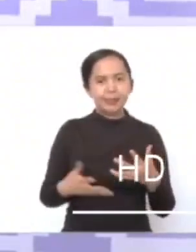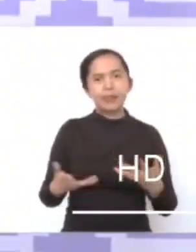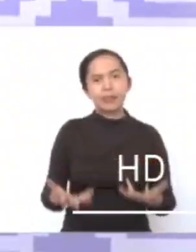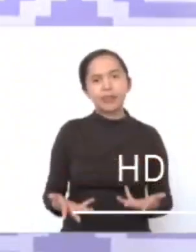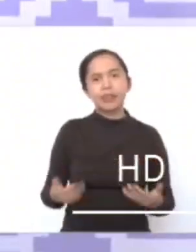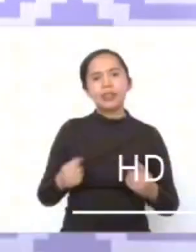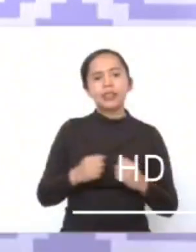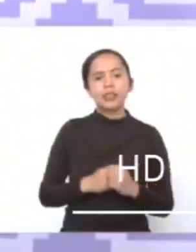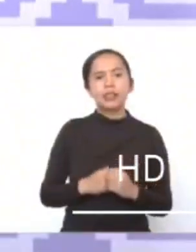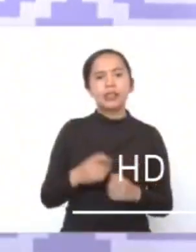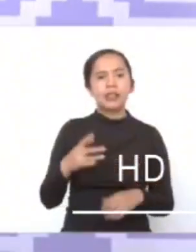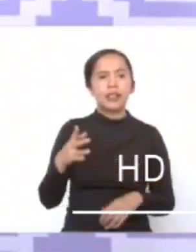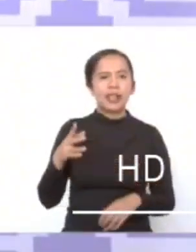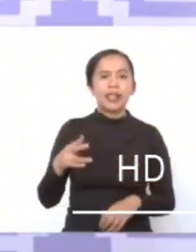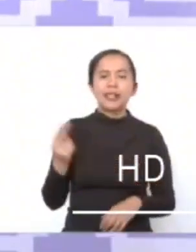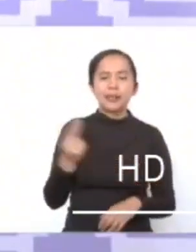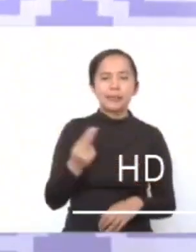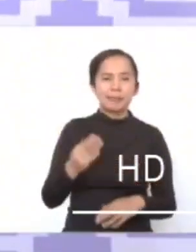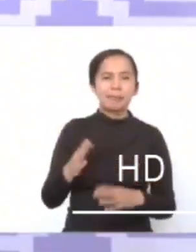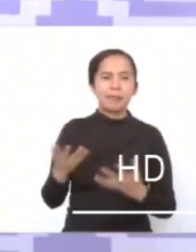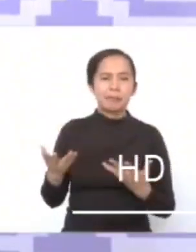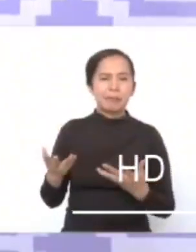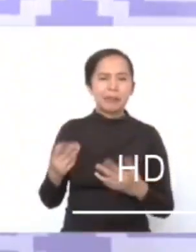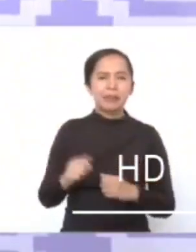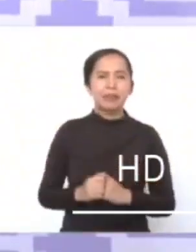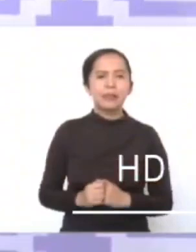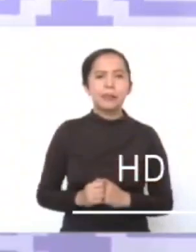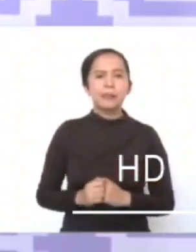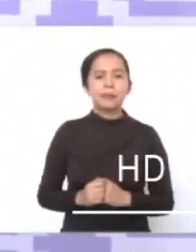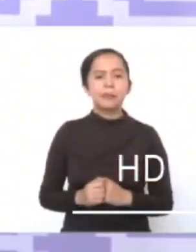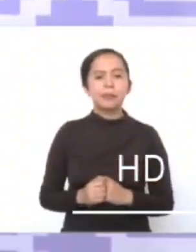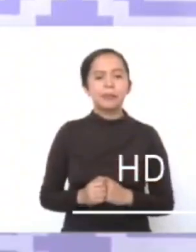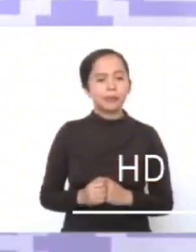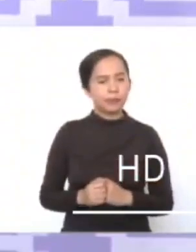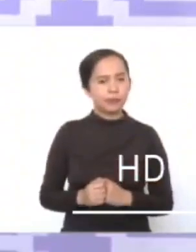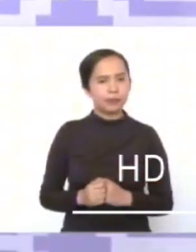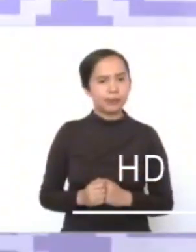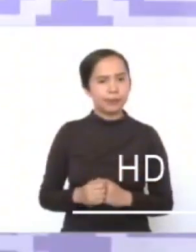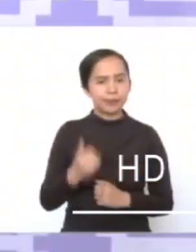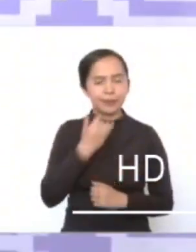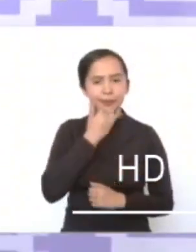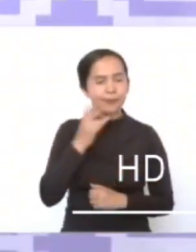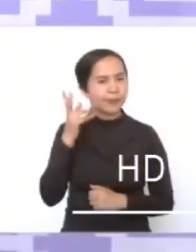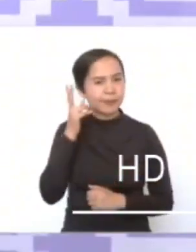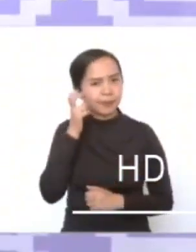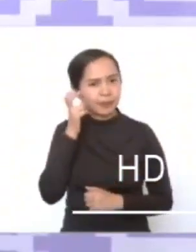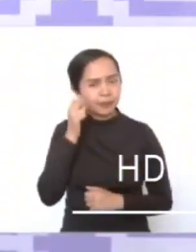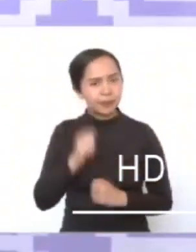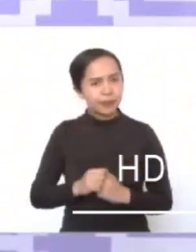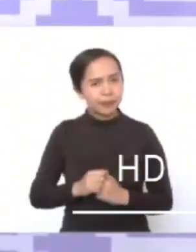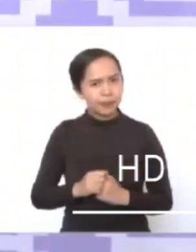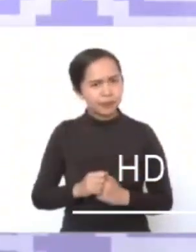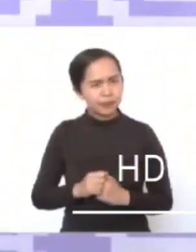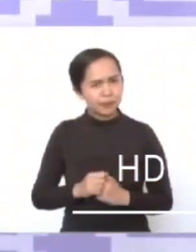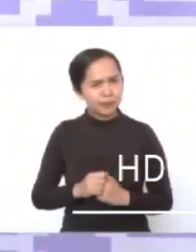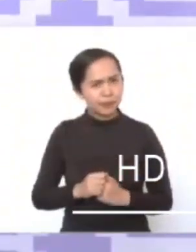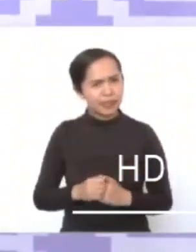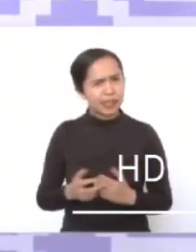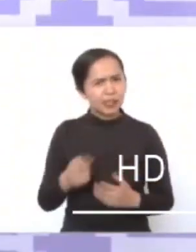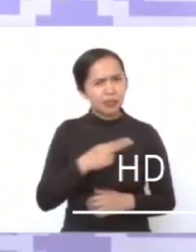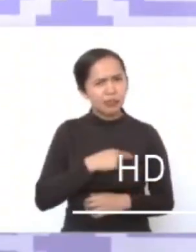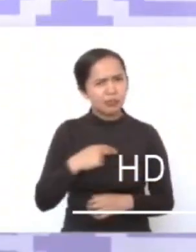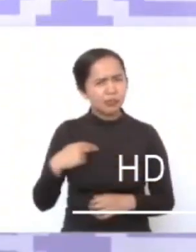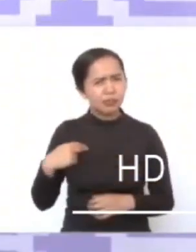acciones emprendidas para erradicarla. De manera que en nuestro Tribunal Superior de Justicia contamos con